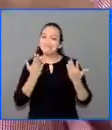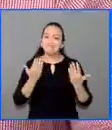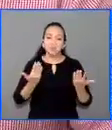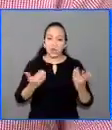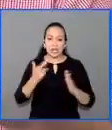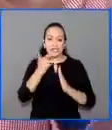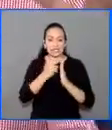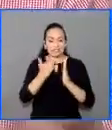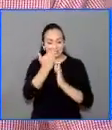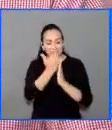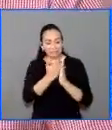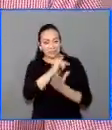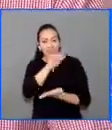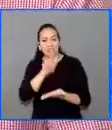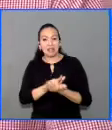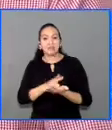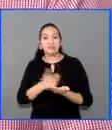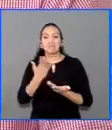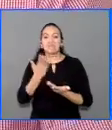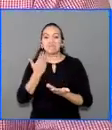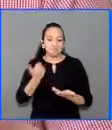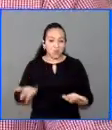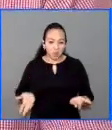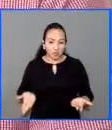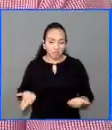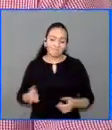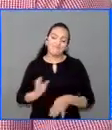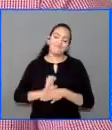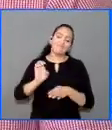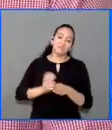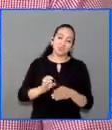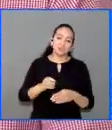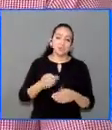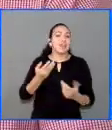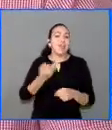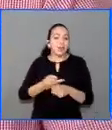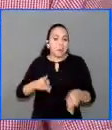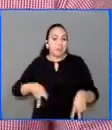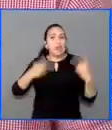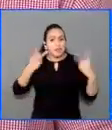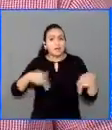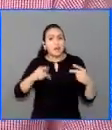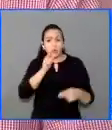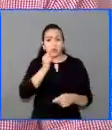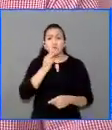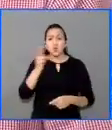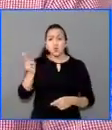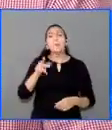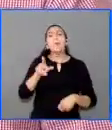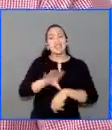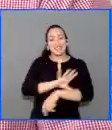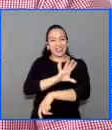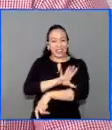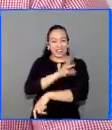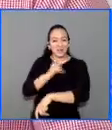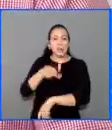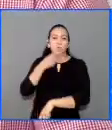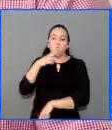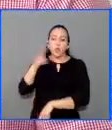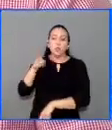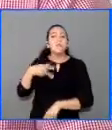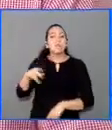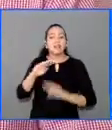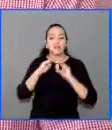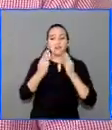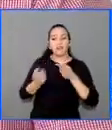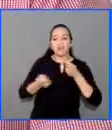estamos navegando en un mercado negro, oscuro, donde el crimen organizado se ha apoderado de este negocio, que es un